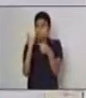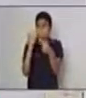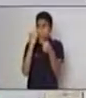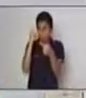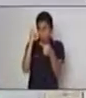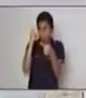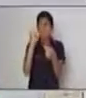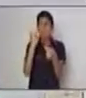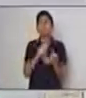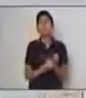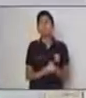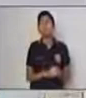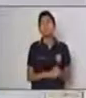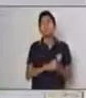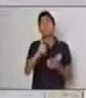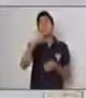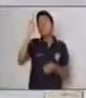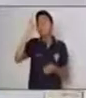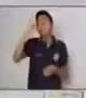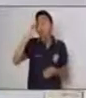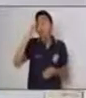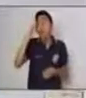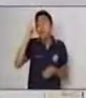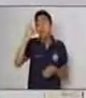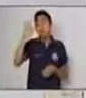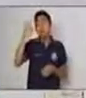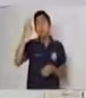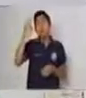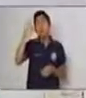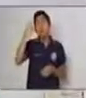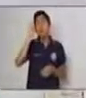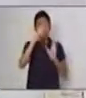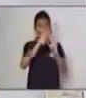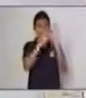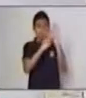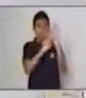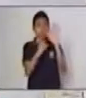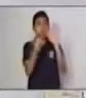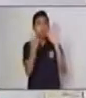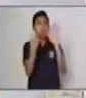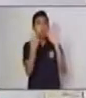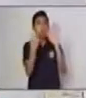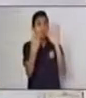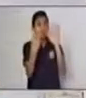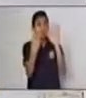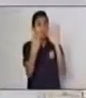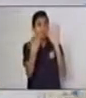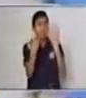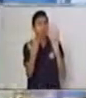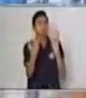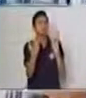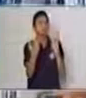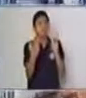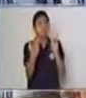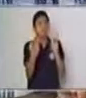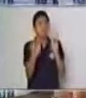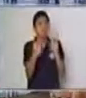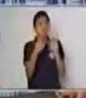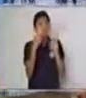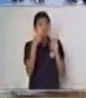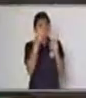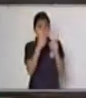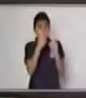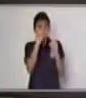Verifiquemos. Recordemos que la regla de divisibilidad para el número 3 es que un número